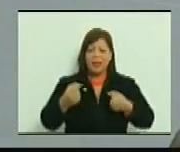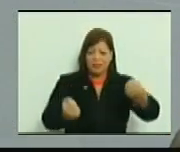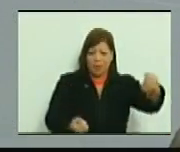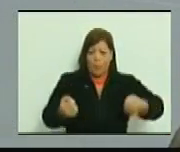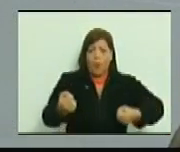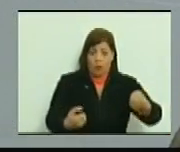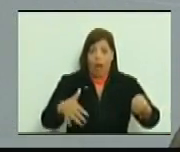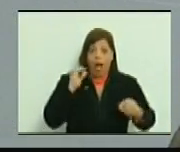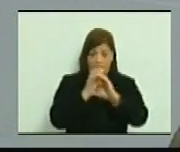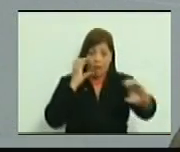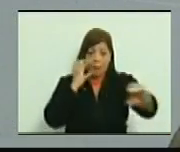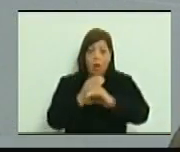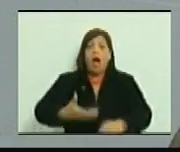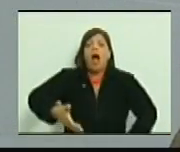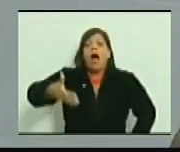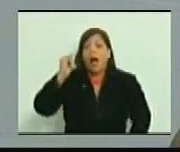Estado?